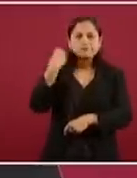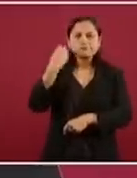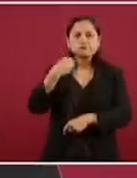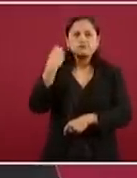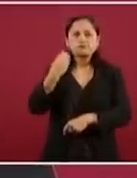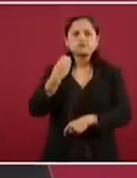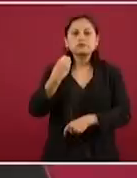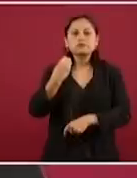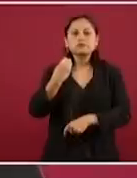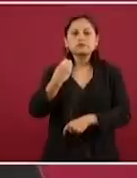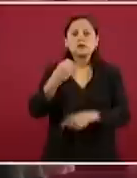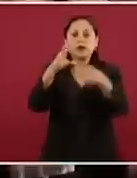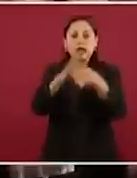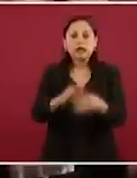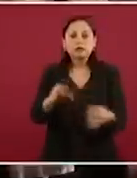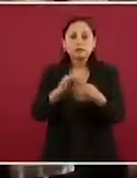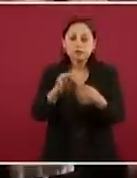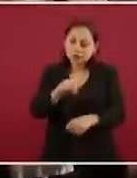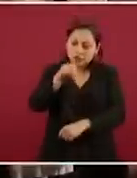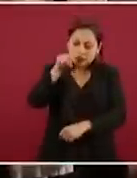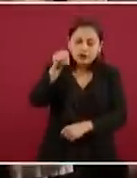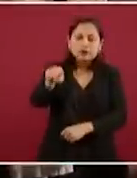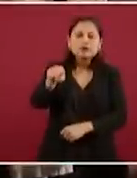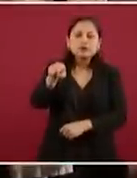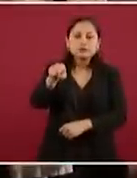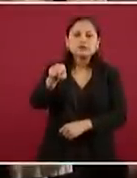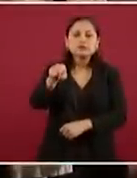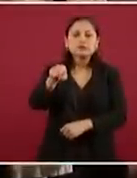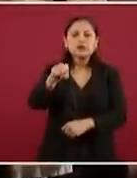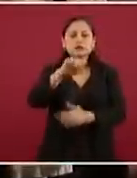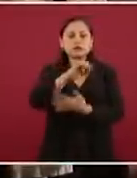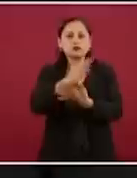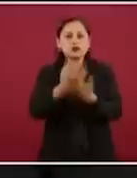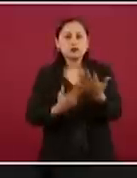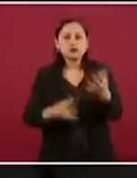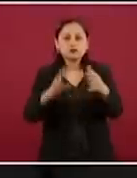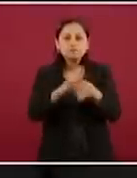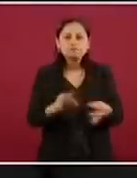se te va a informar a ti y que den un informe,